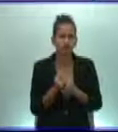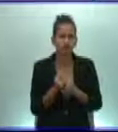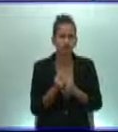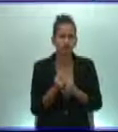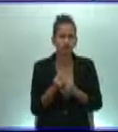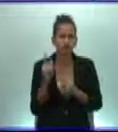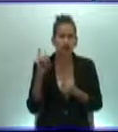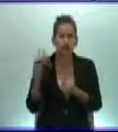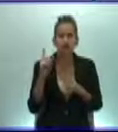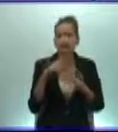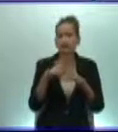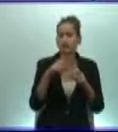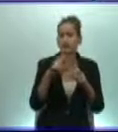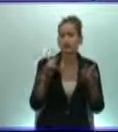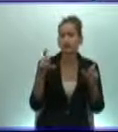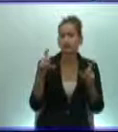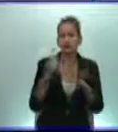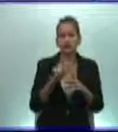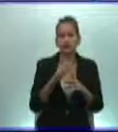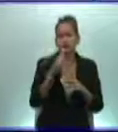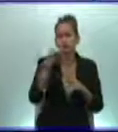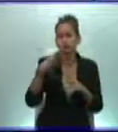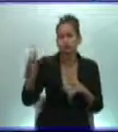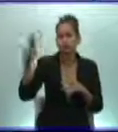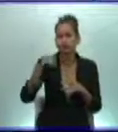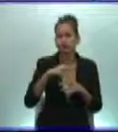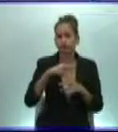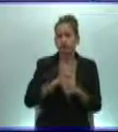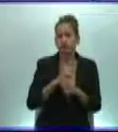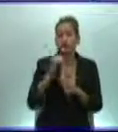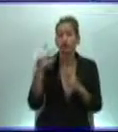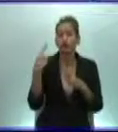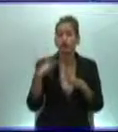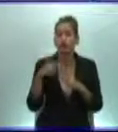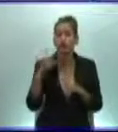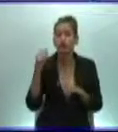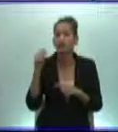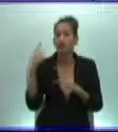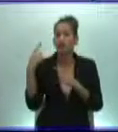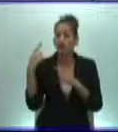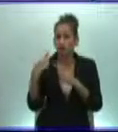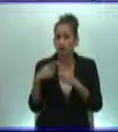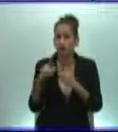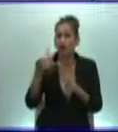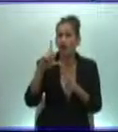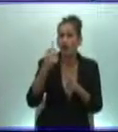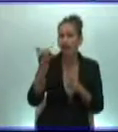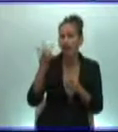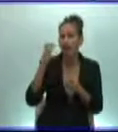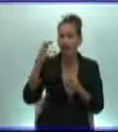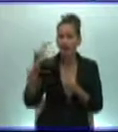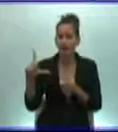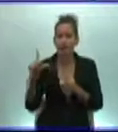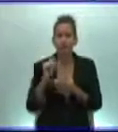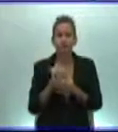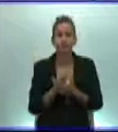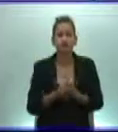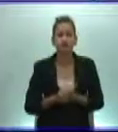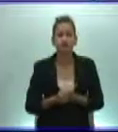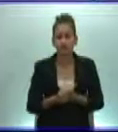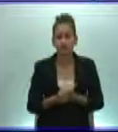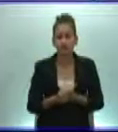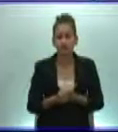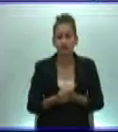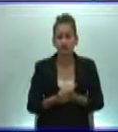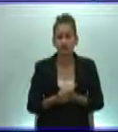no es factible utilizarlo. Tengo entonces que buscar la información del ángulo